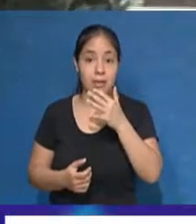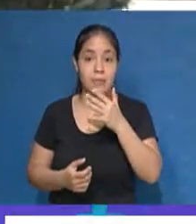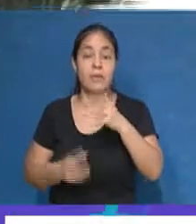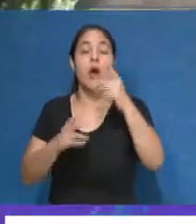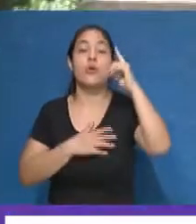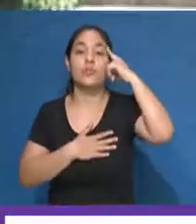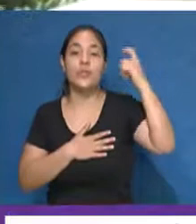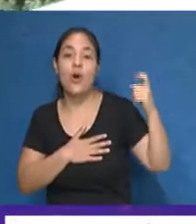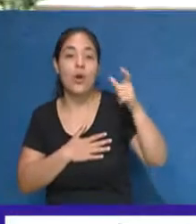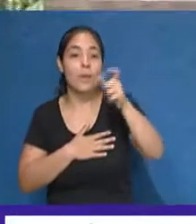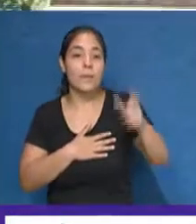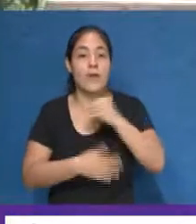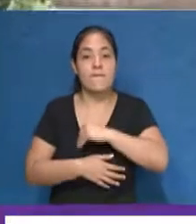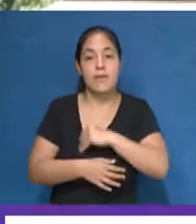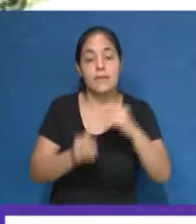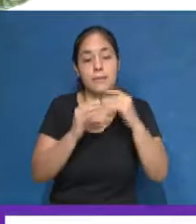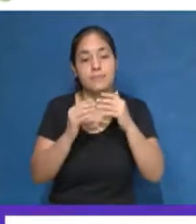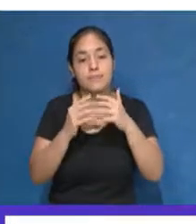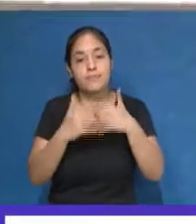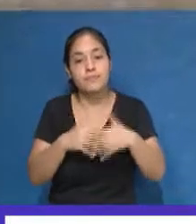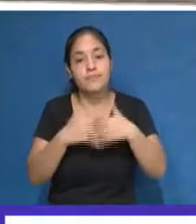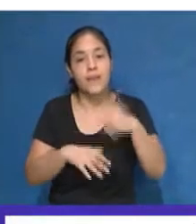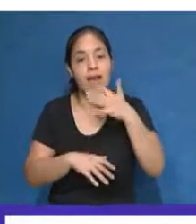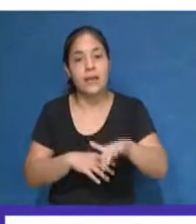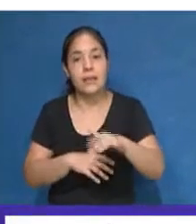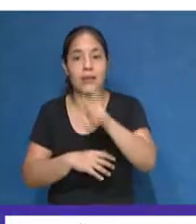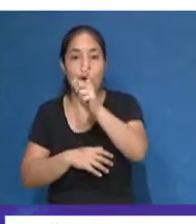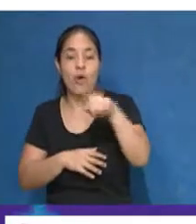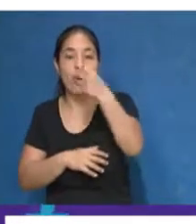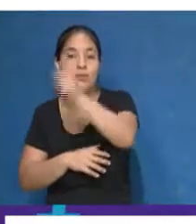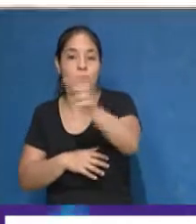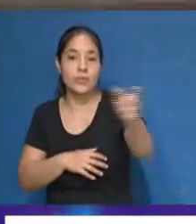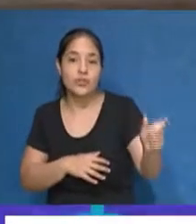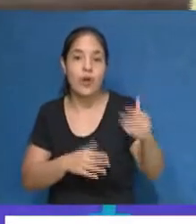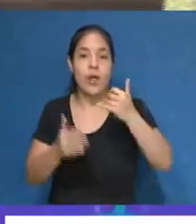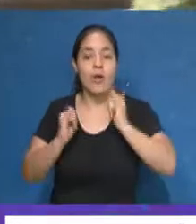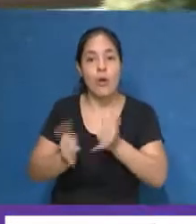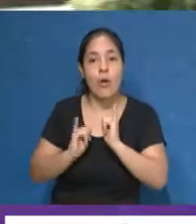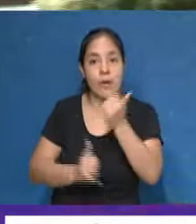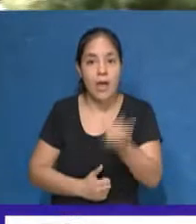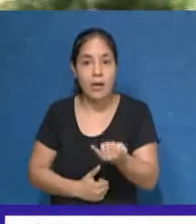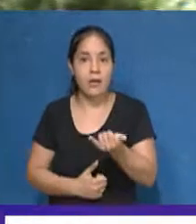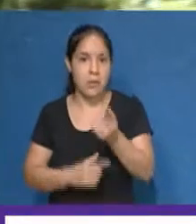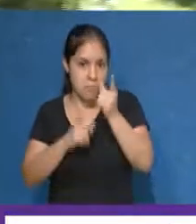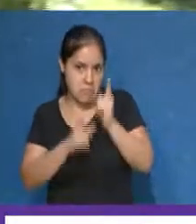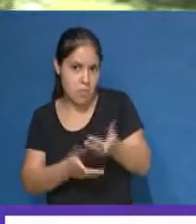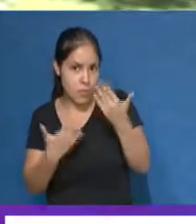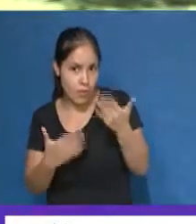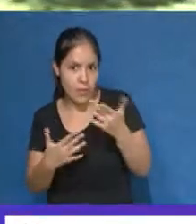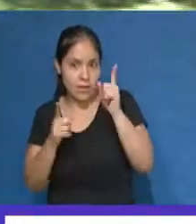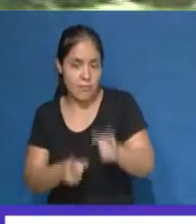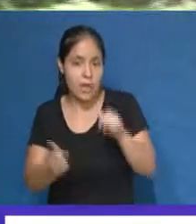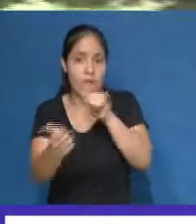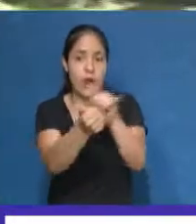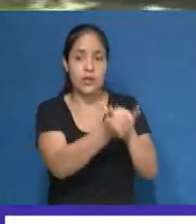psicólogo, y habiendo tomado conocimiento que había gente que tal vez esté ahí u otras personas jóvenes en ese monasterio, podrían sufrir lo mismo que él. Y entonces él